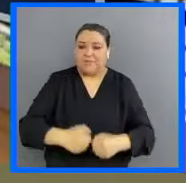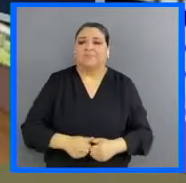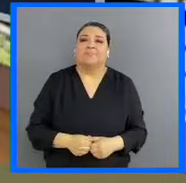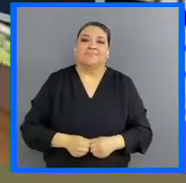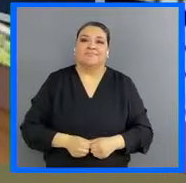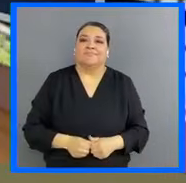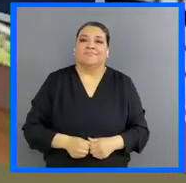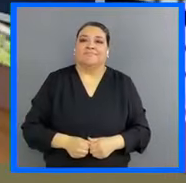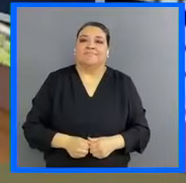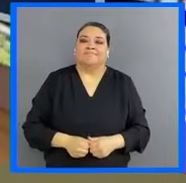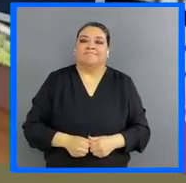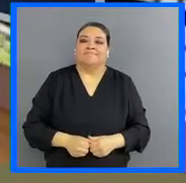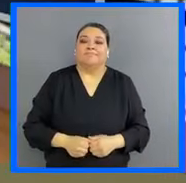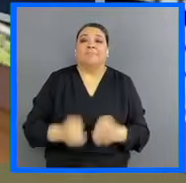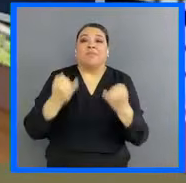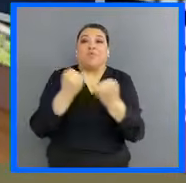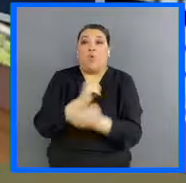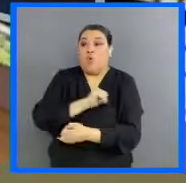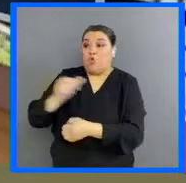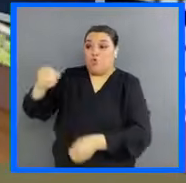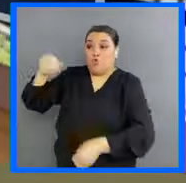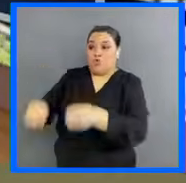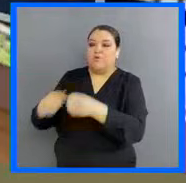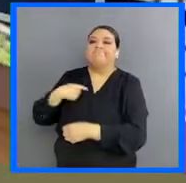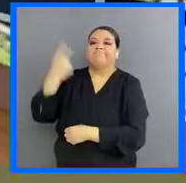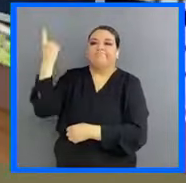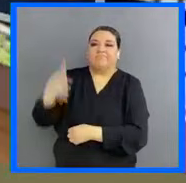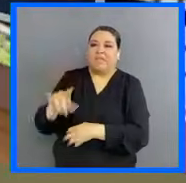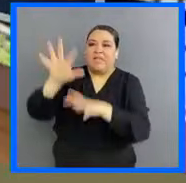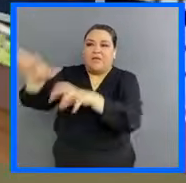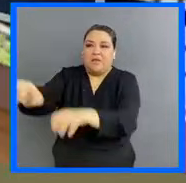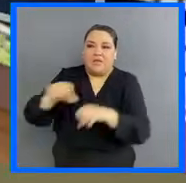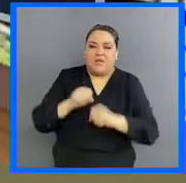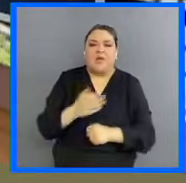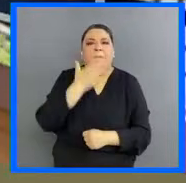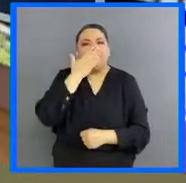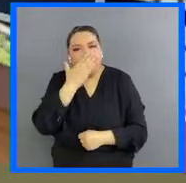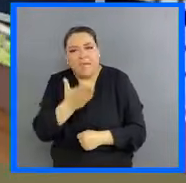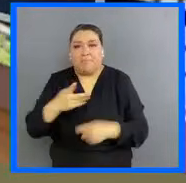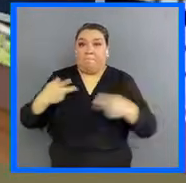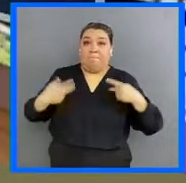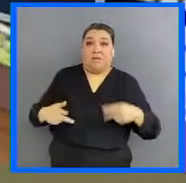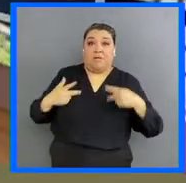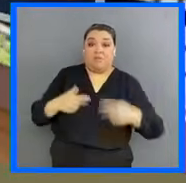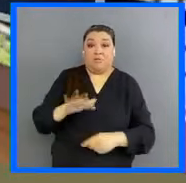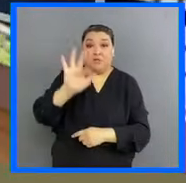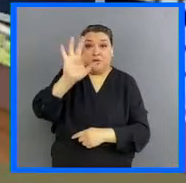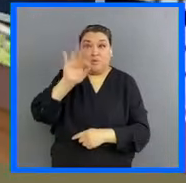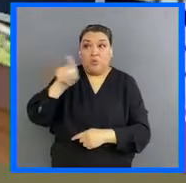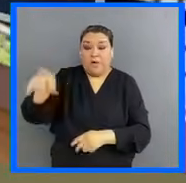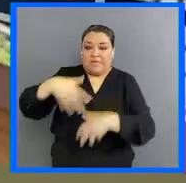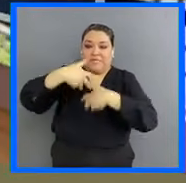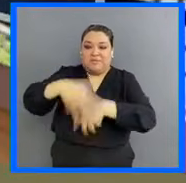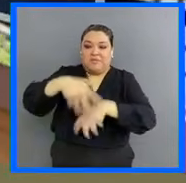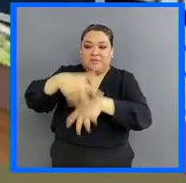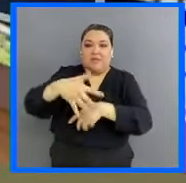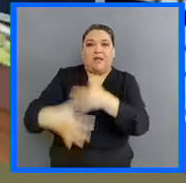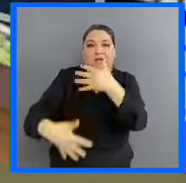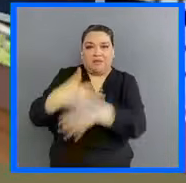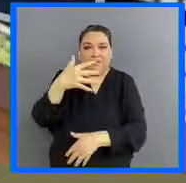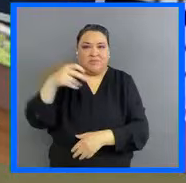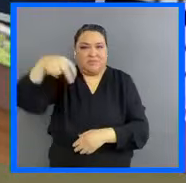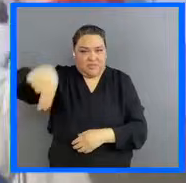Y un juez decretó legales las detenciones de 40 adultos que participaron en la marcha del 15N en Guadalajara el sábado